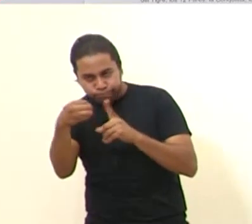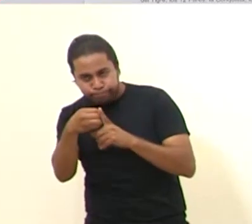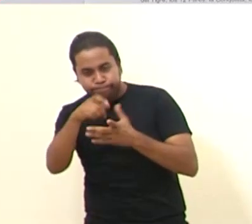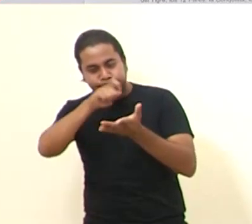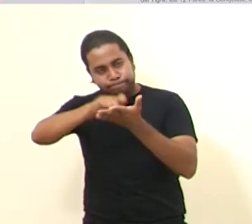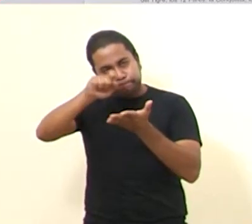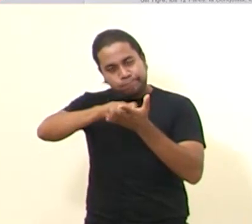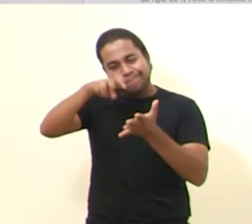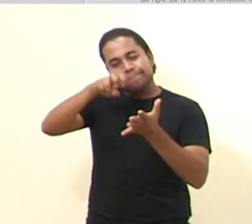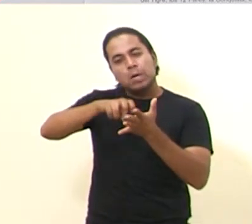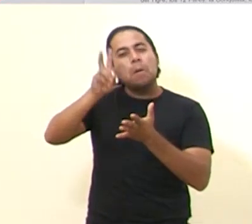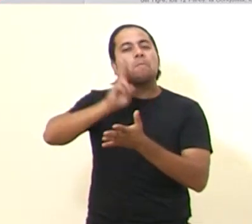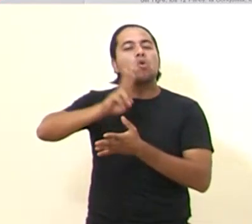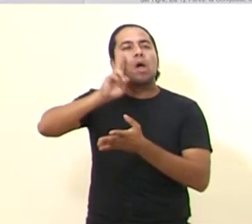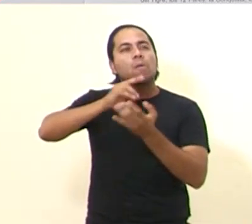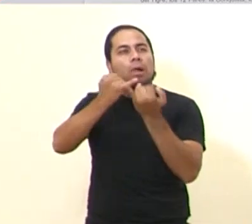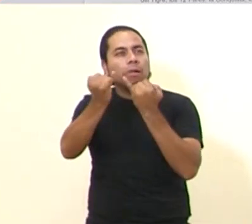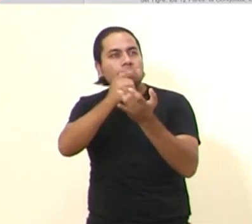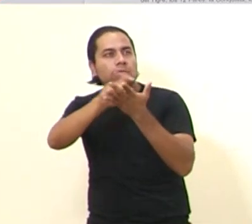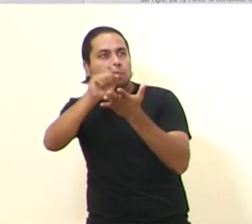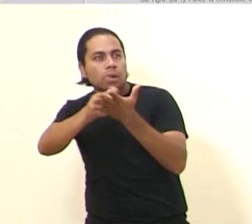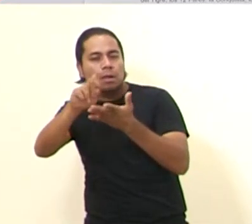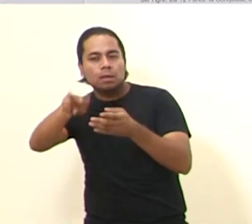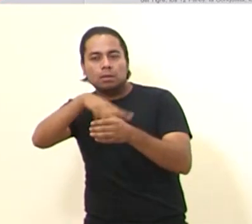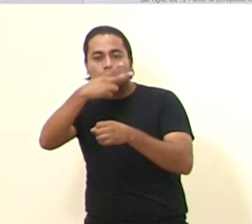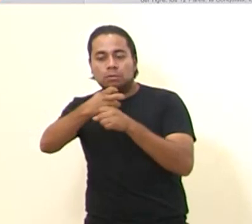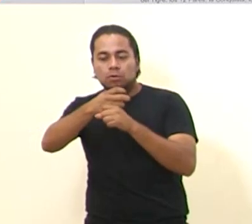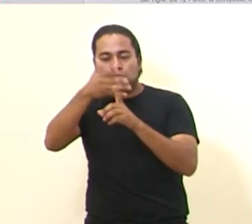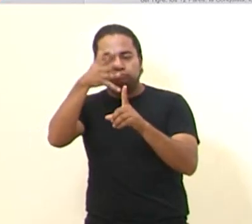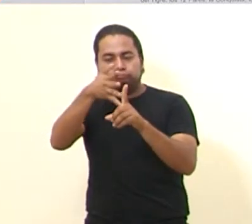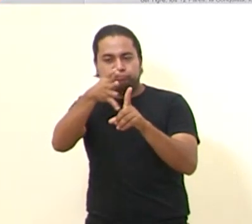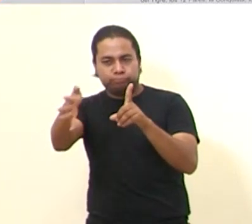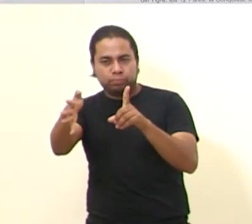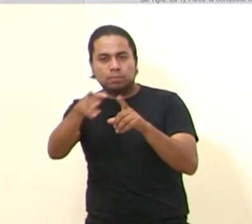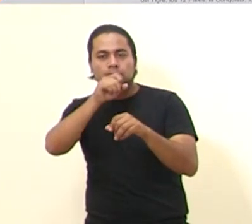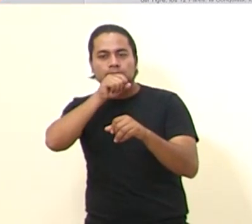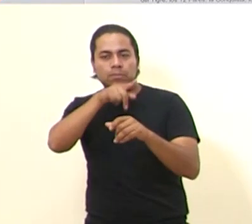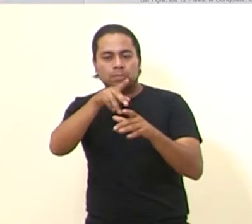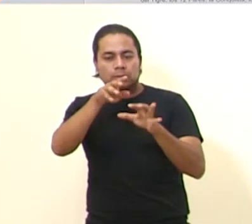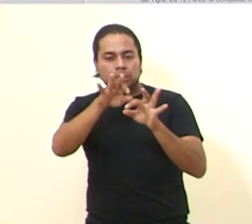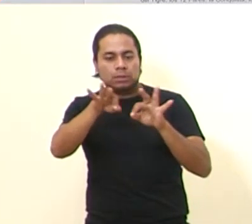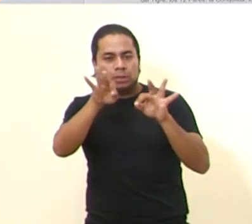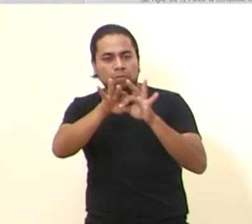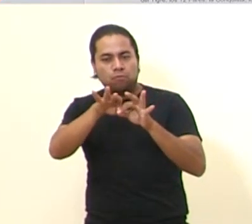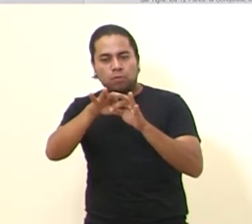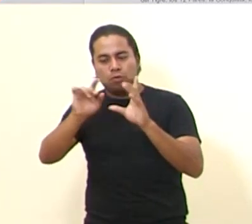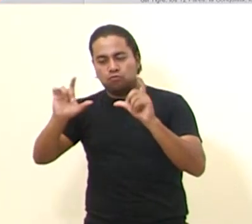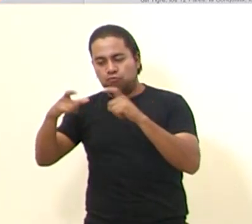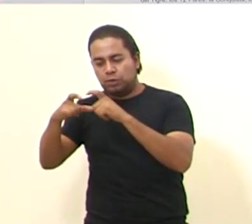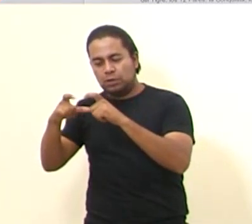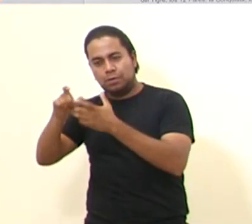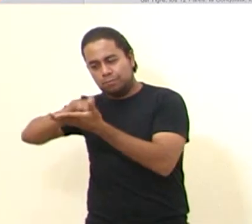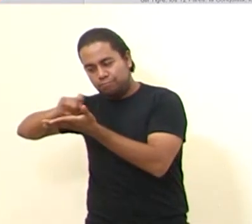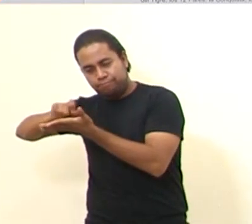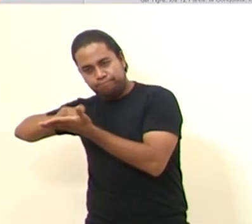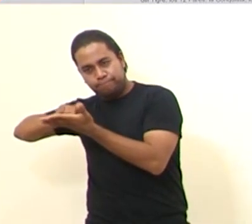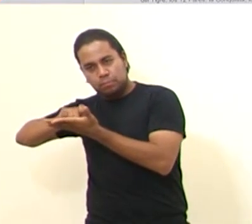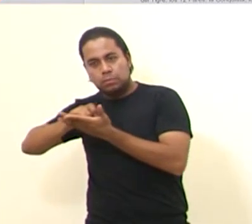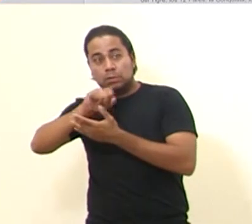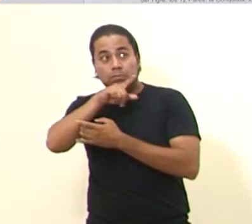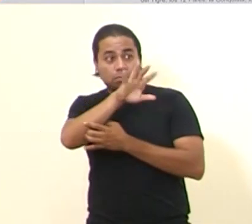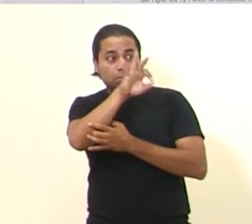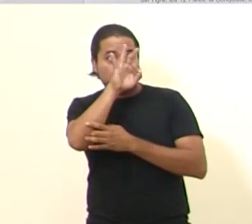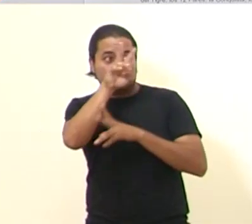primer borrador, determinar los subtemas, extraer la información en fichas, elegir el tema